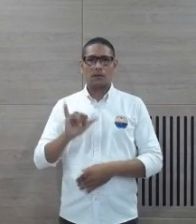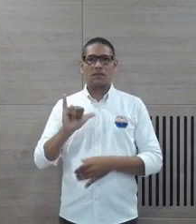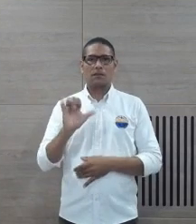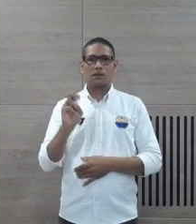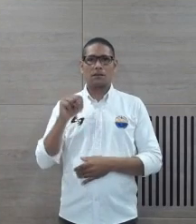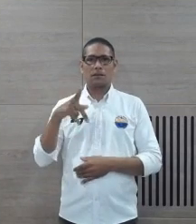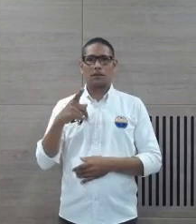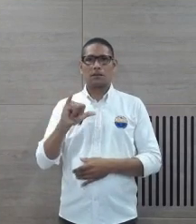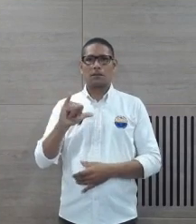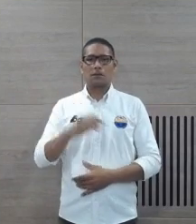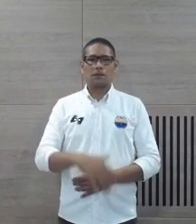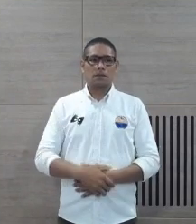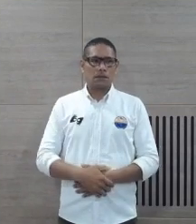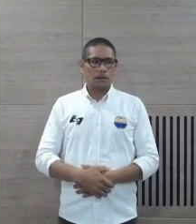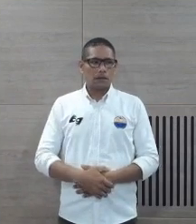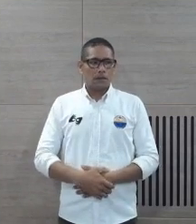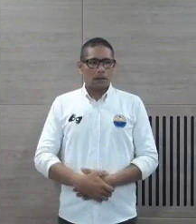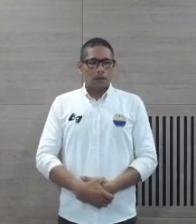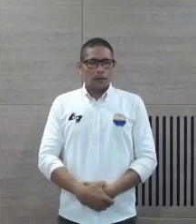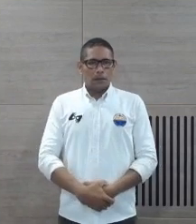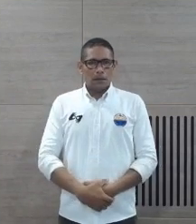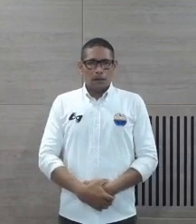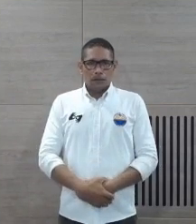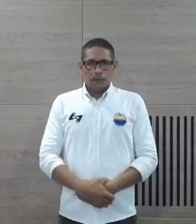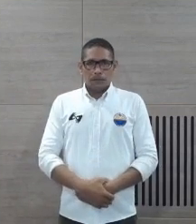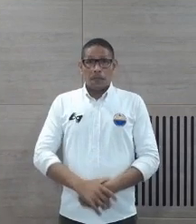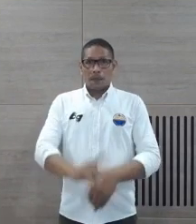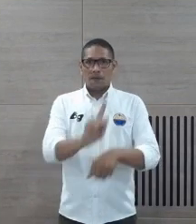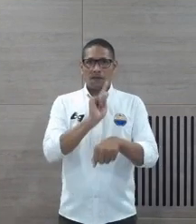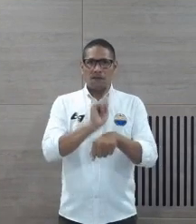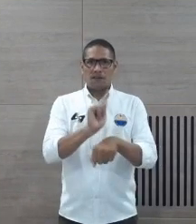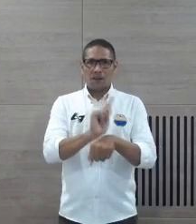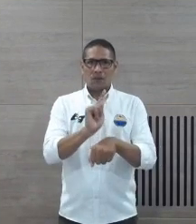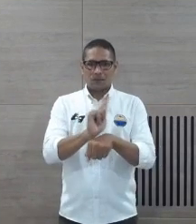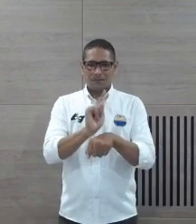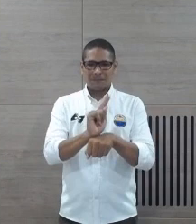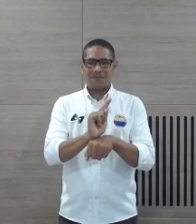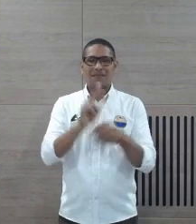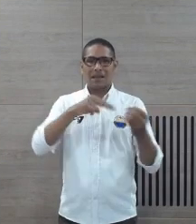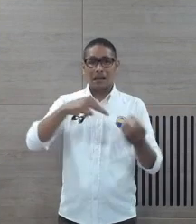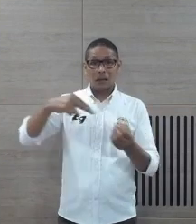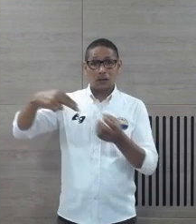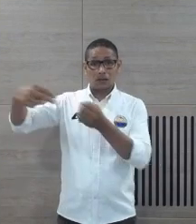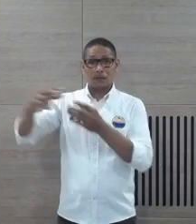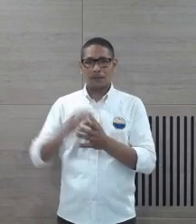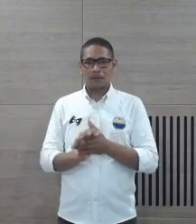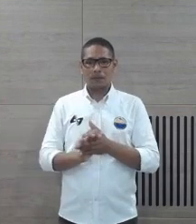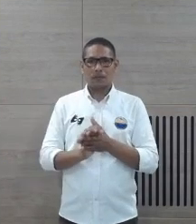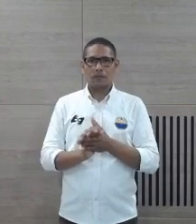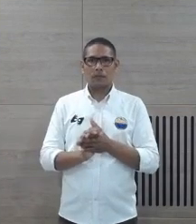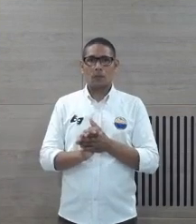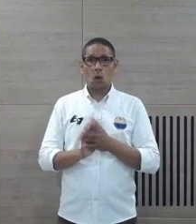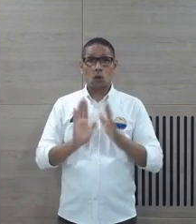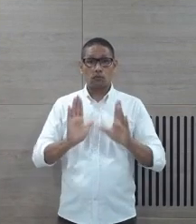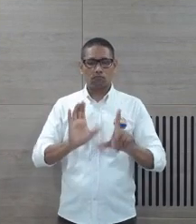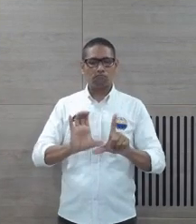Facultad de Educación. Licenciado en Educación Básica con énfasis en Informática, Claudia Patricia